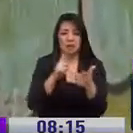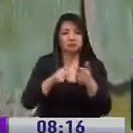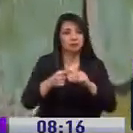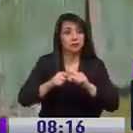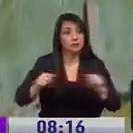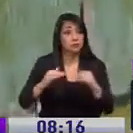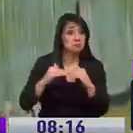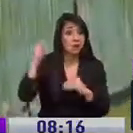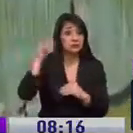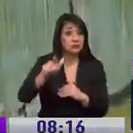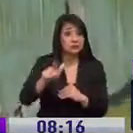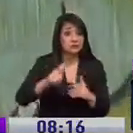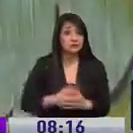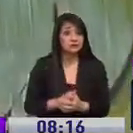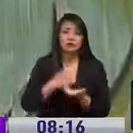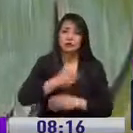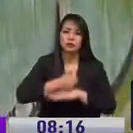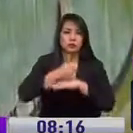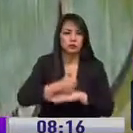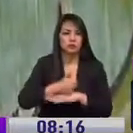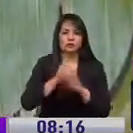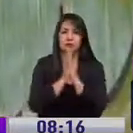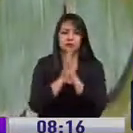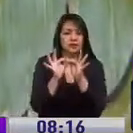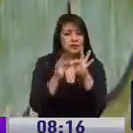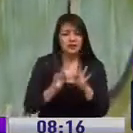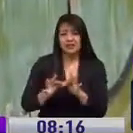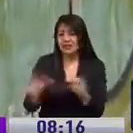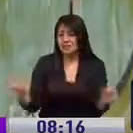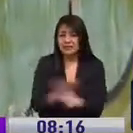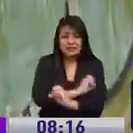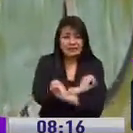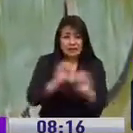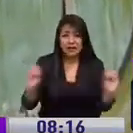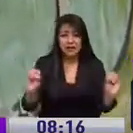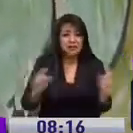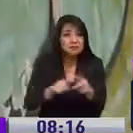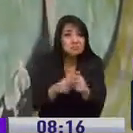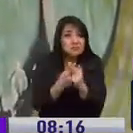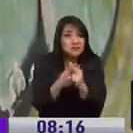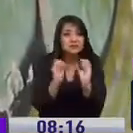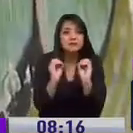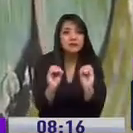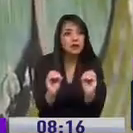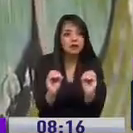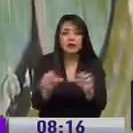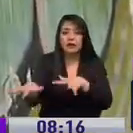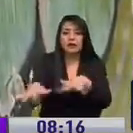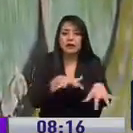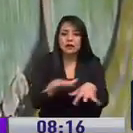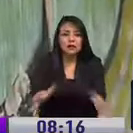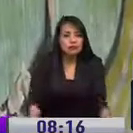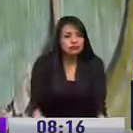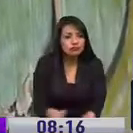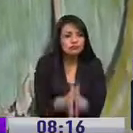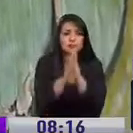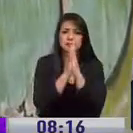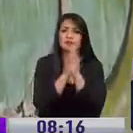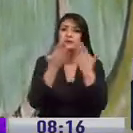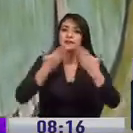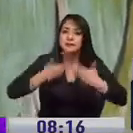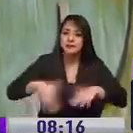sobre todo autoridad, aún no se interviene integralmente este espacio, como dicen los vecinos. Ellos quieren que se realice